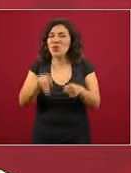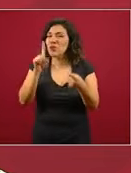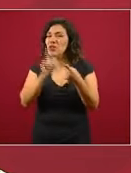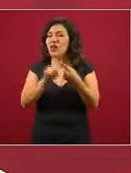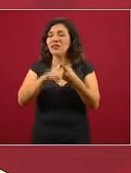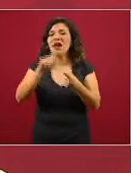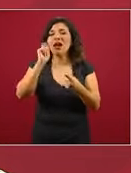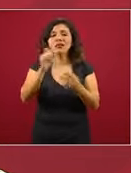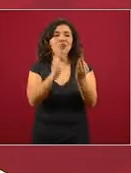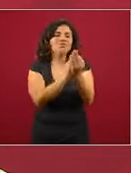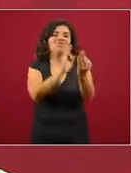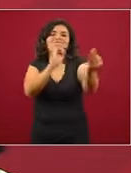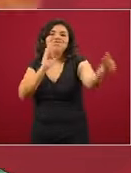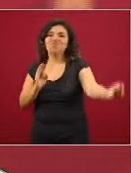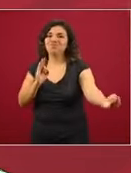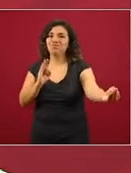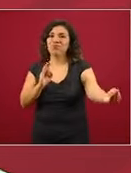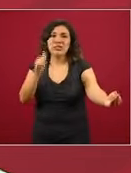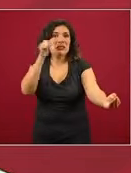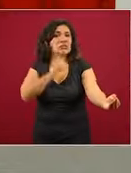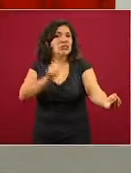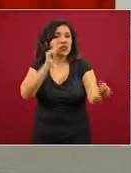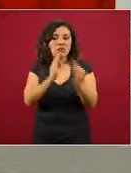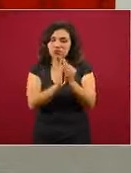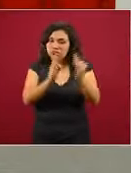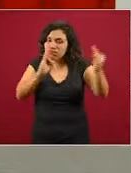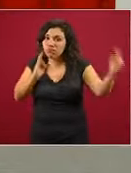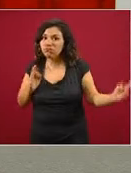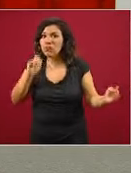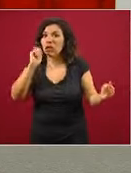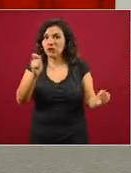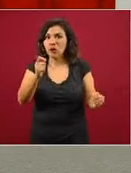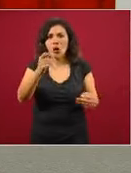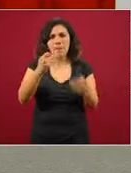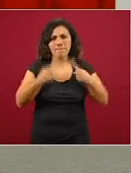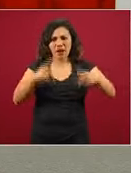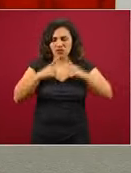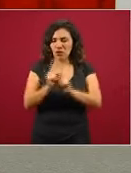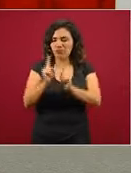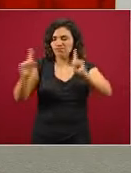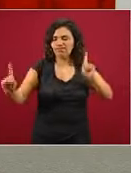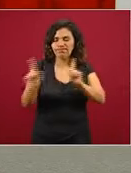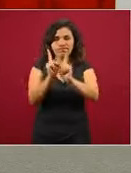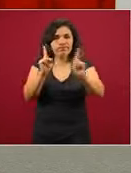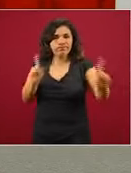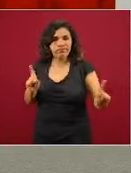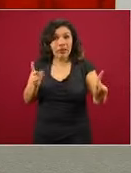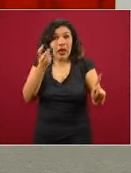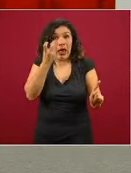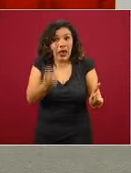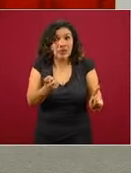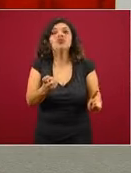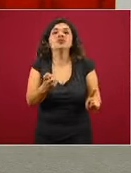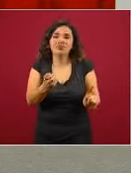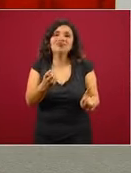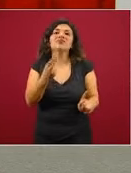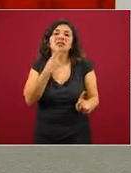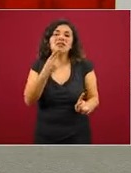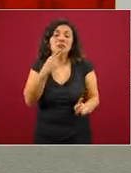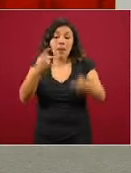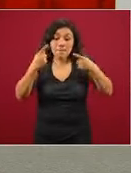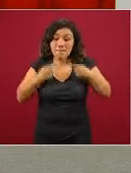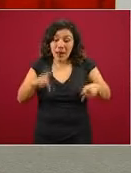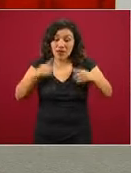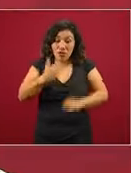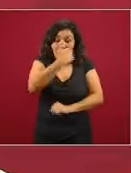es la sana distancia. La sana distancia es el distanciamiento físico entre las personas. Y esto quiere decir que cada una de